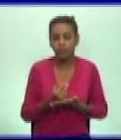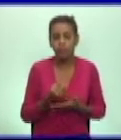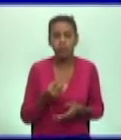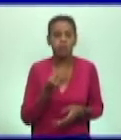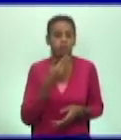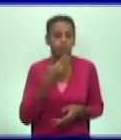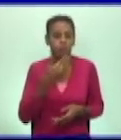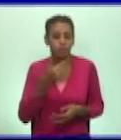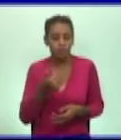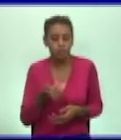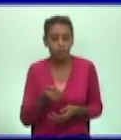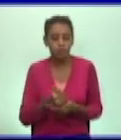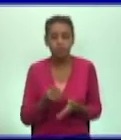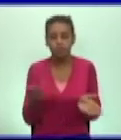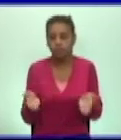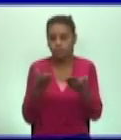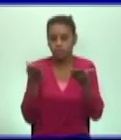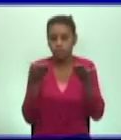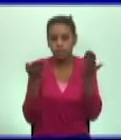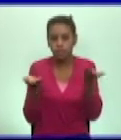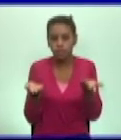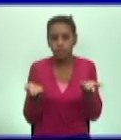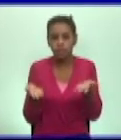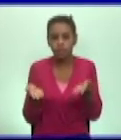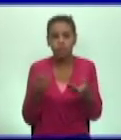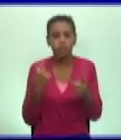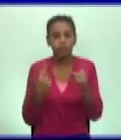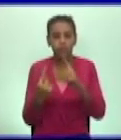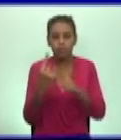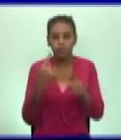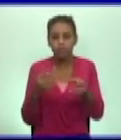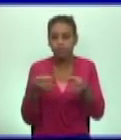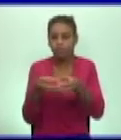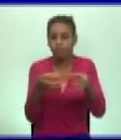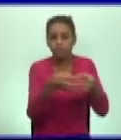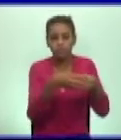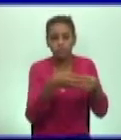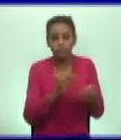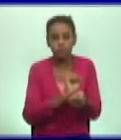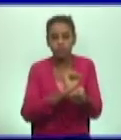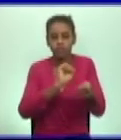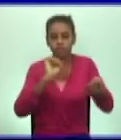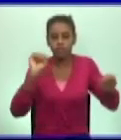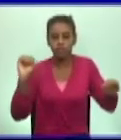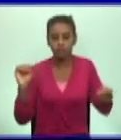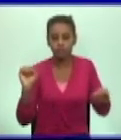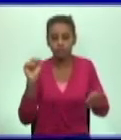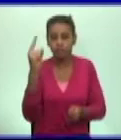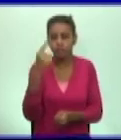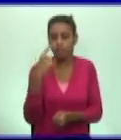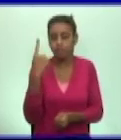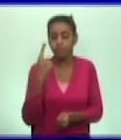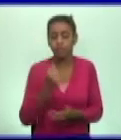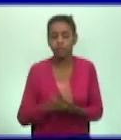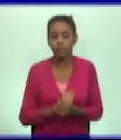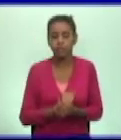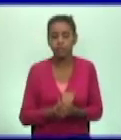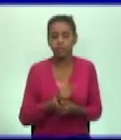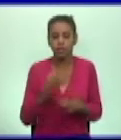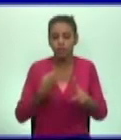en el desarrollo de esos movimientos de liberación nacional una vez concluida la Segunda Guerra Mundial en contra de aquellas